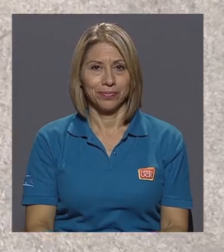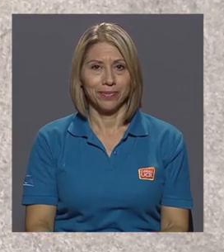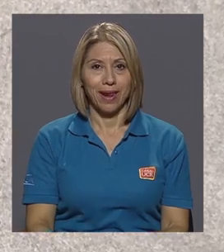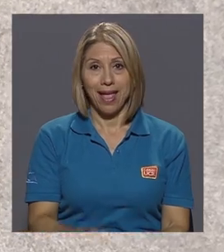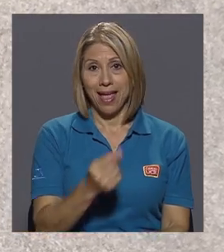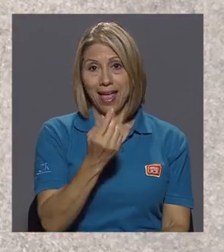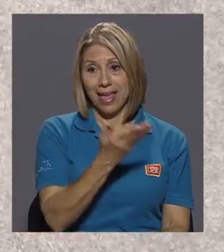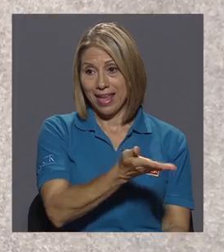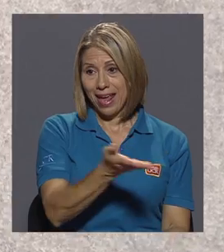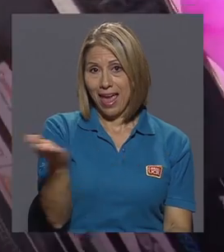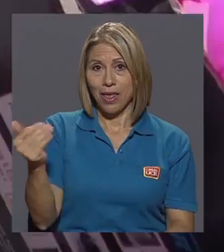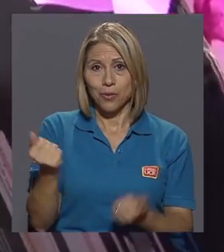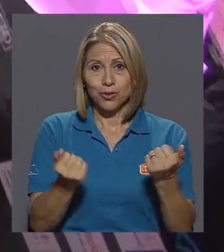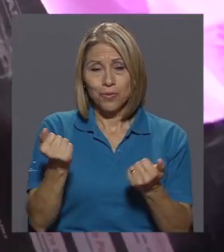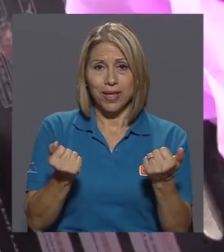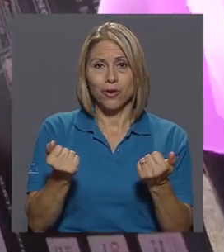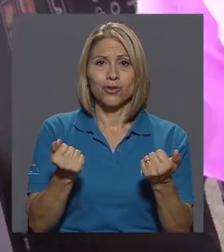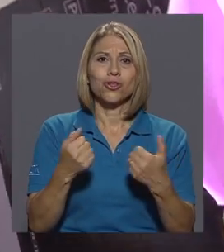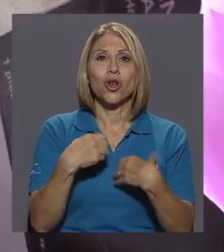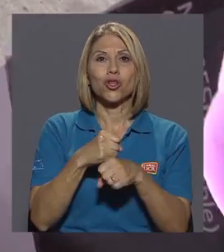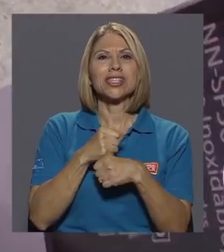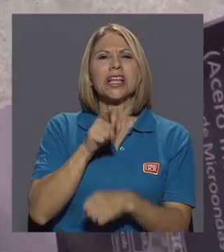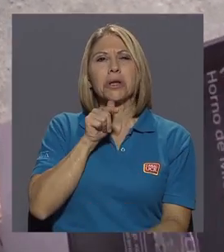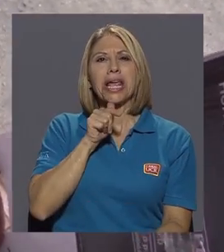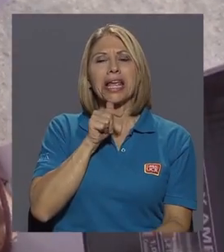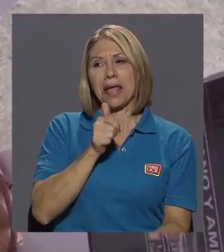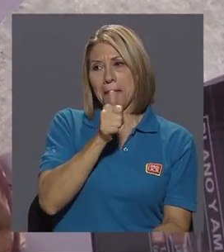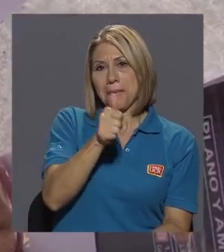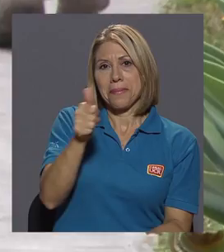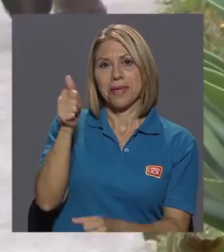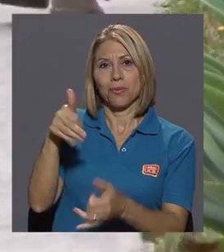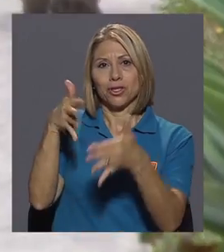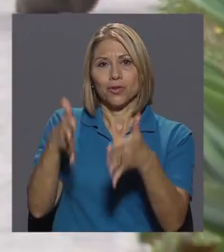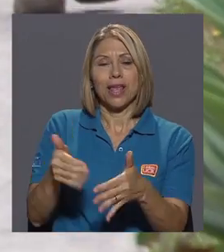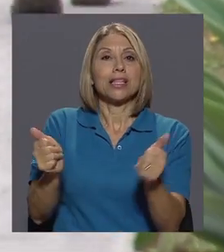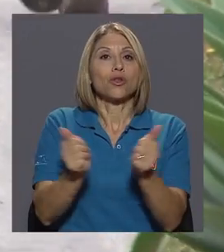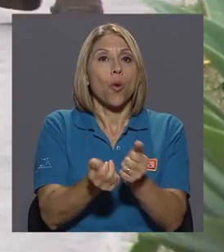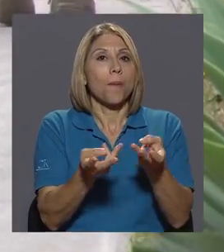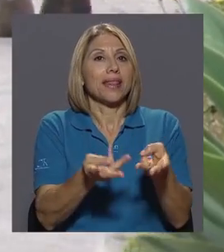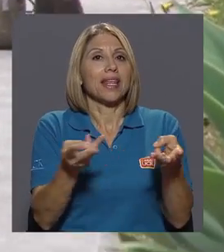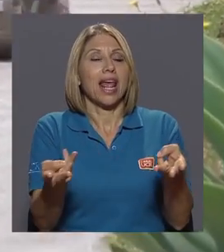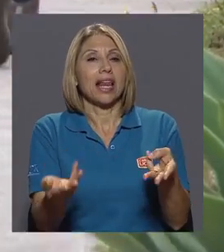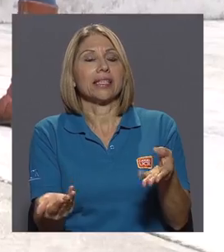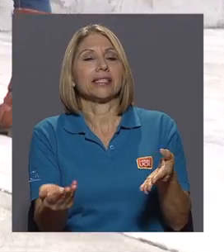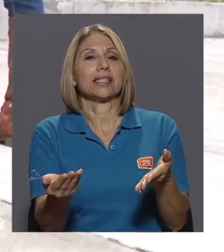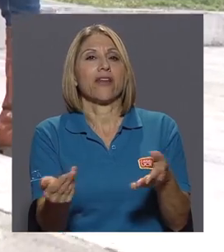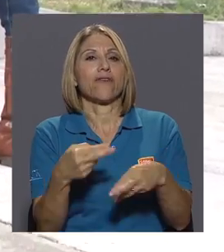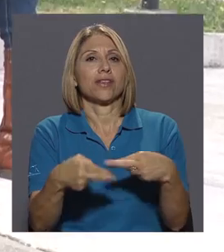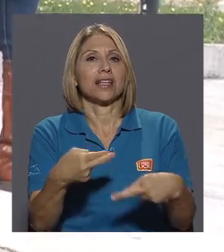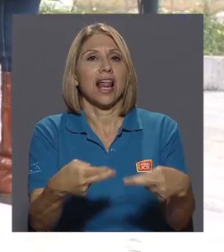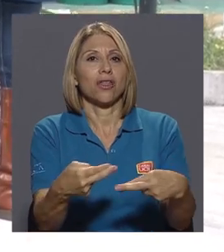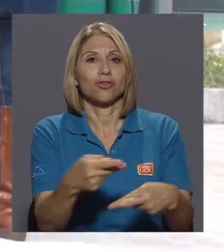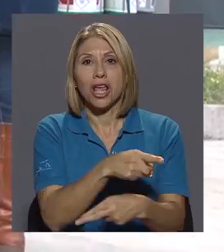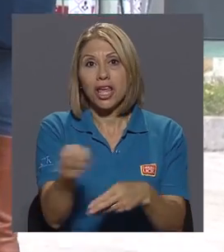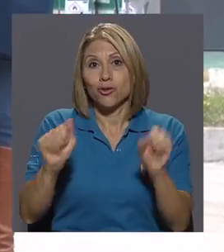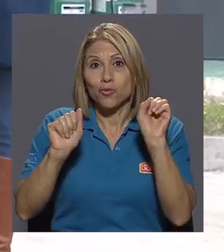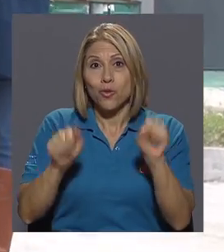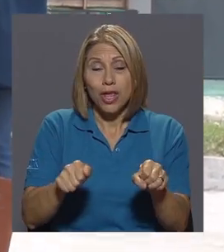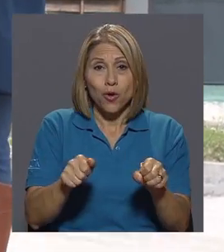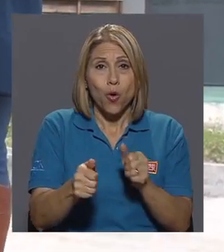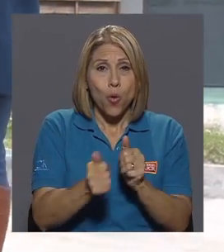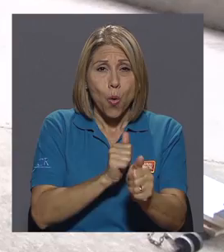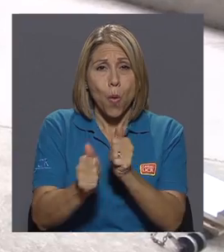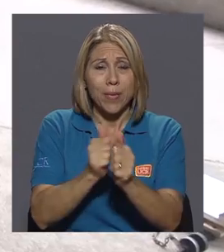cada uno de estos vehículos fueron elaborados por los mismos estudiantes con materiales reciclados ellos tuvieron la oportunidad de competir en